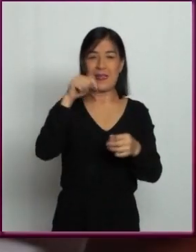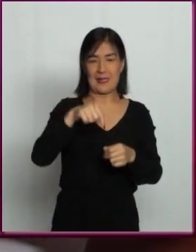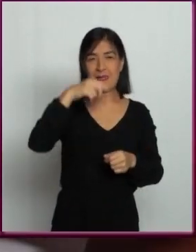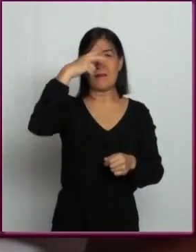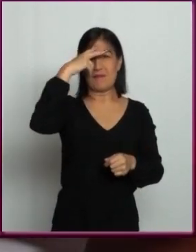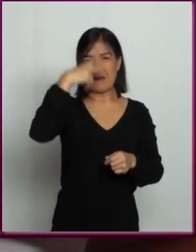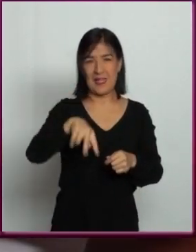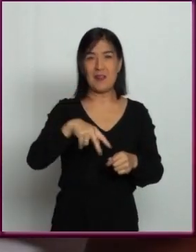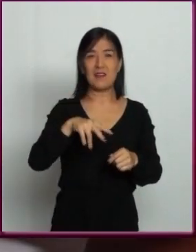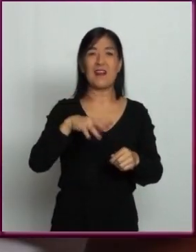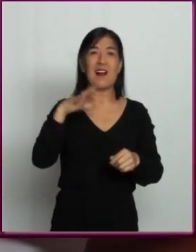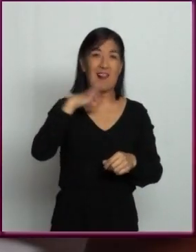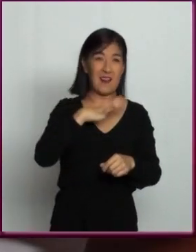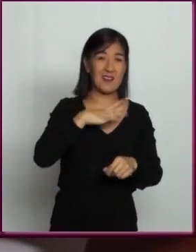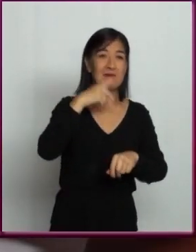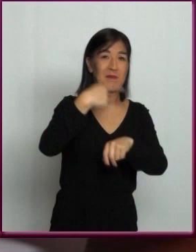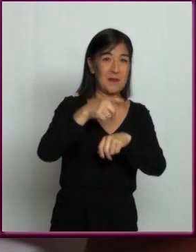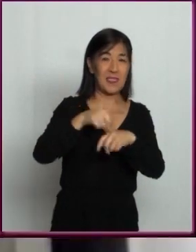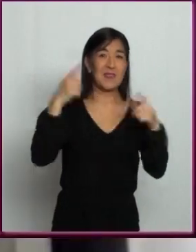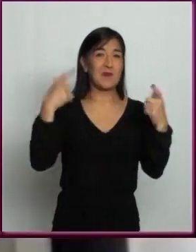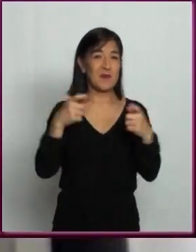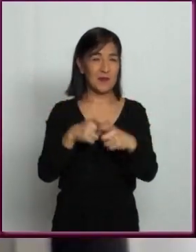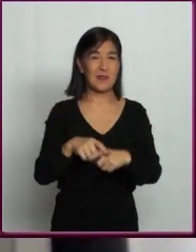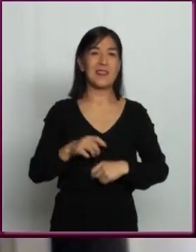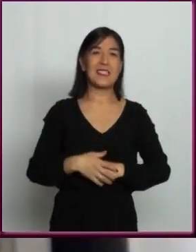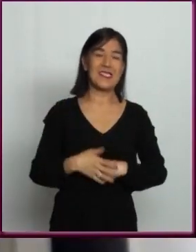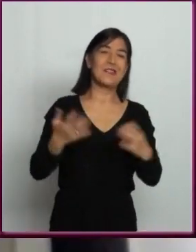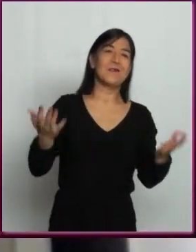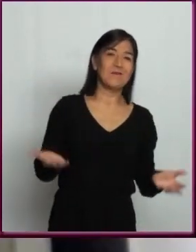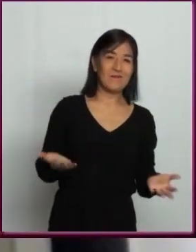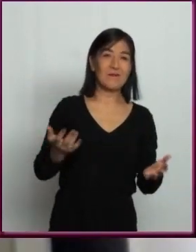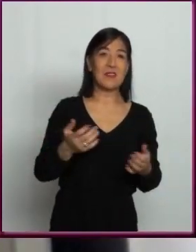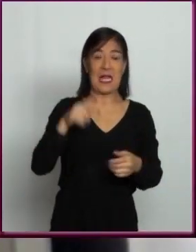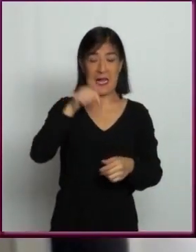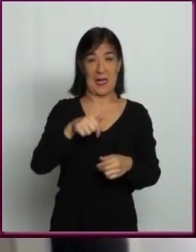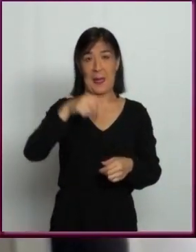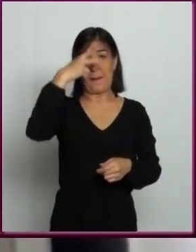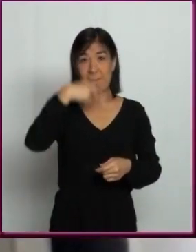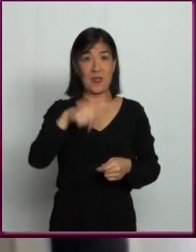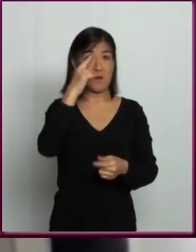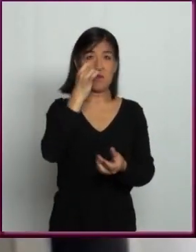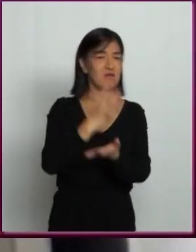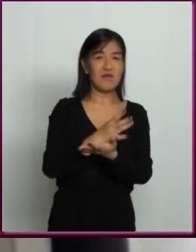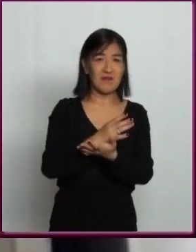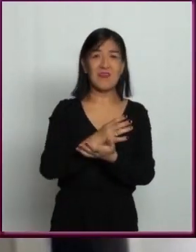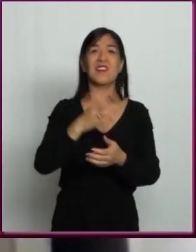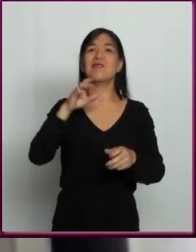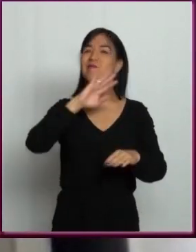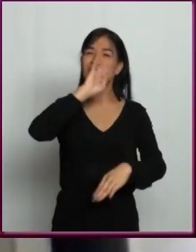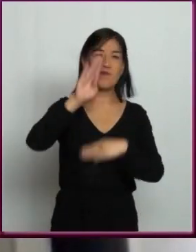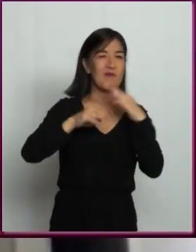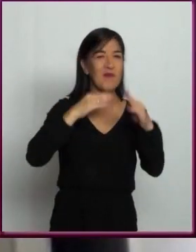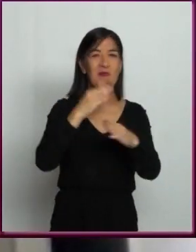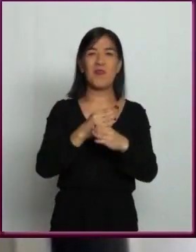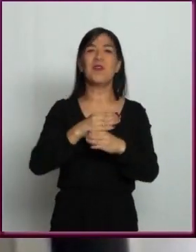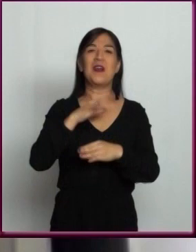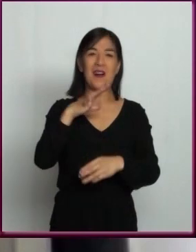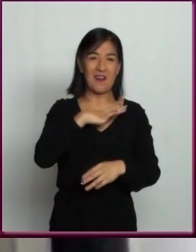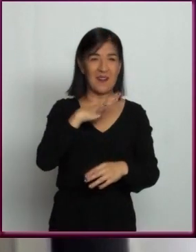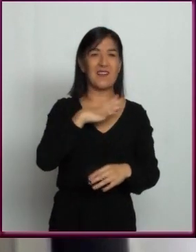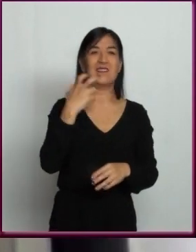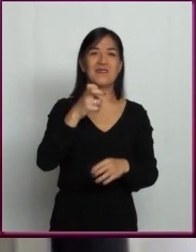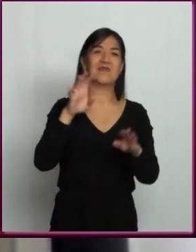insectos está amenazada? Sí, pues lamentablemente no solo en México, sino en todo el mundo.